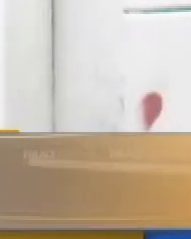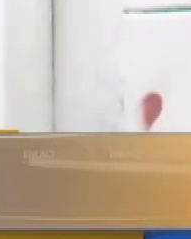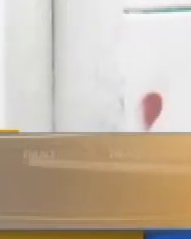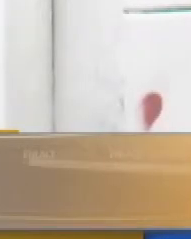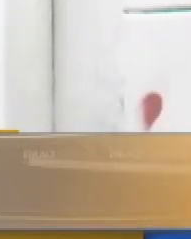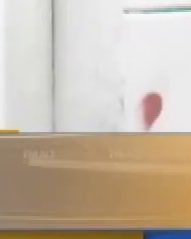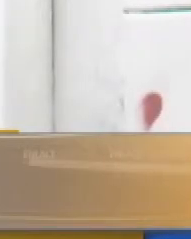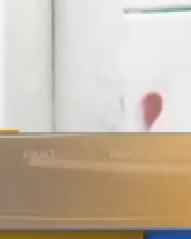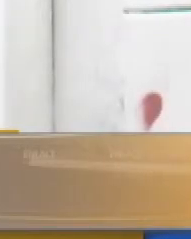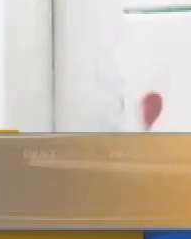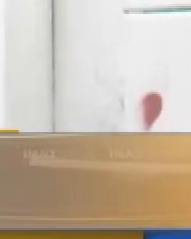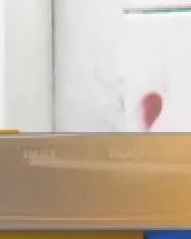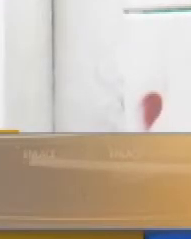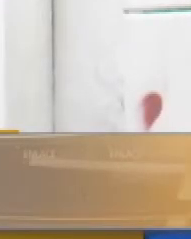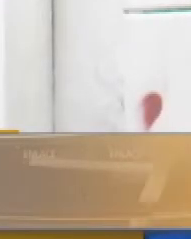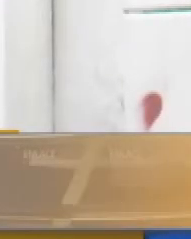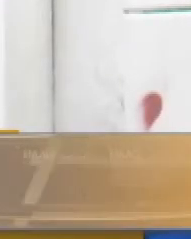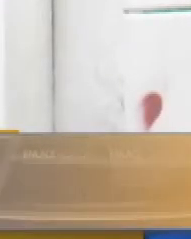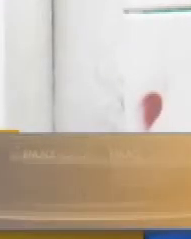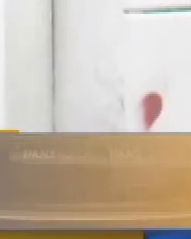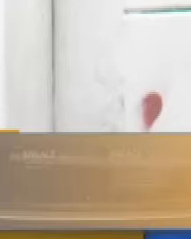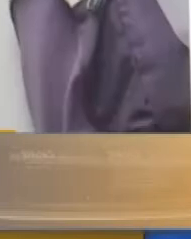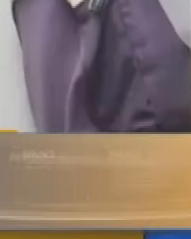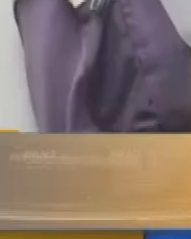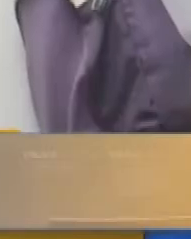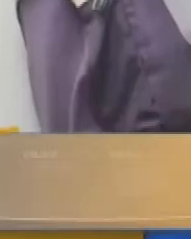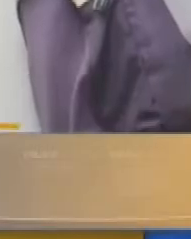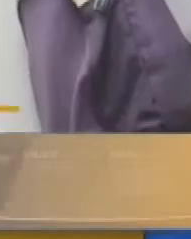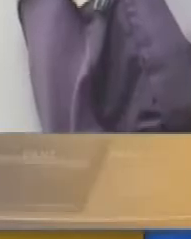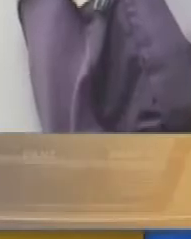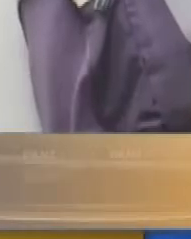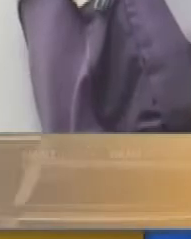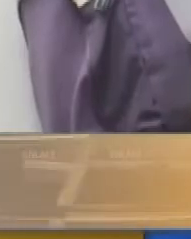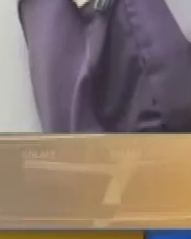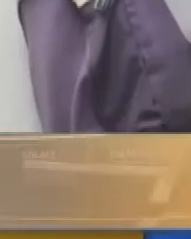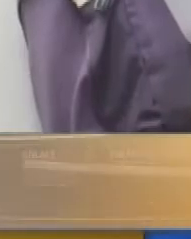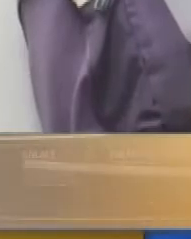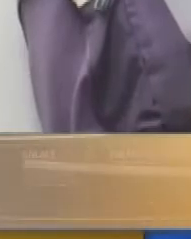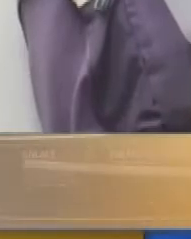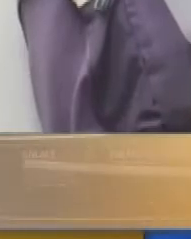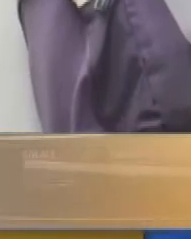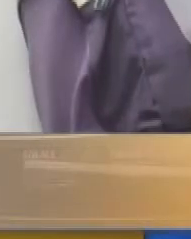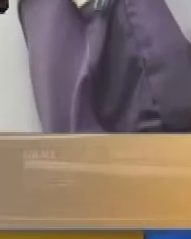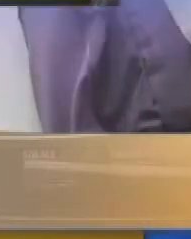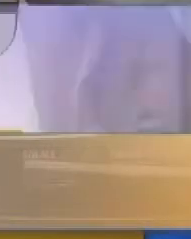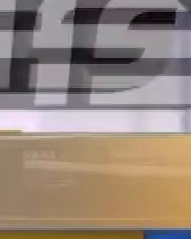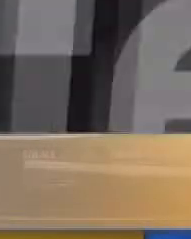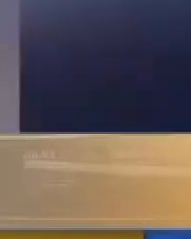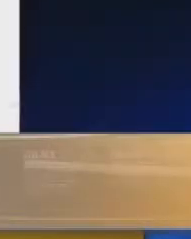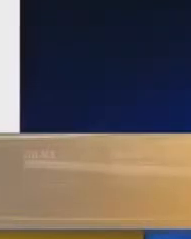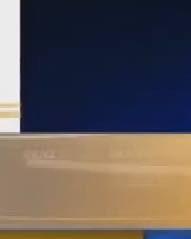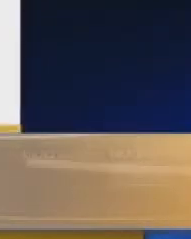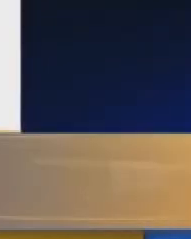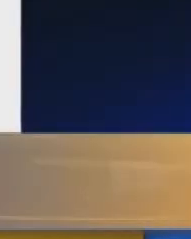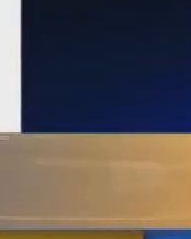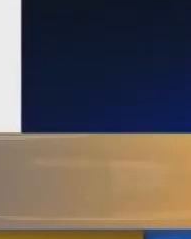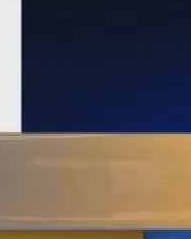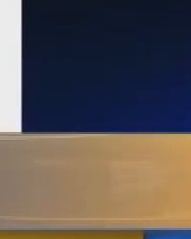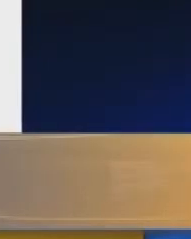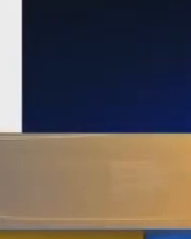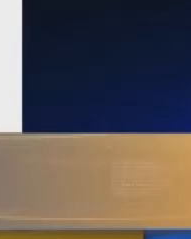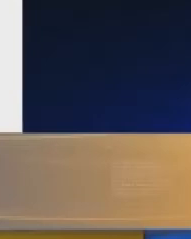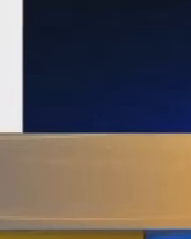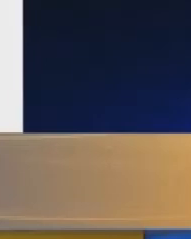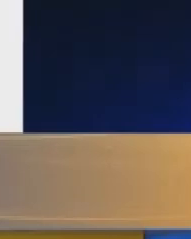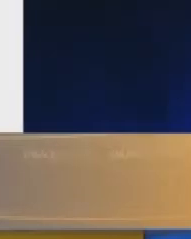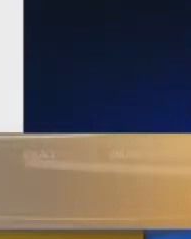Sapo Escondido denuncian que uniformados de la policía los golpearon en medio de un retén de registro y control. Ecopetrol advirtió que